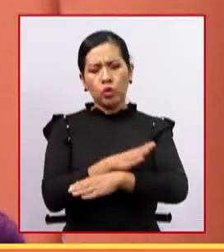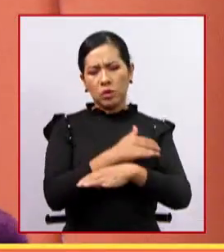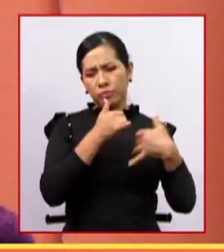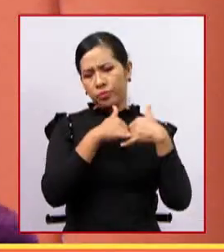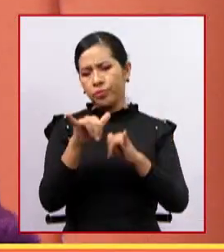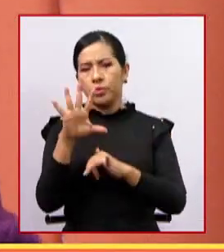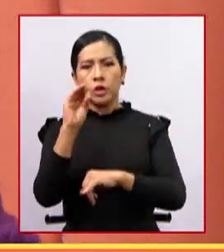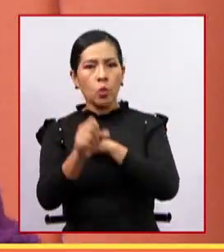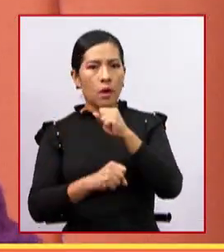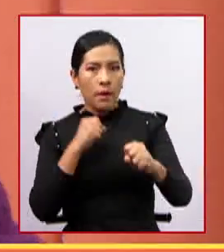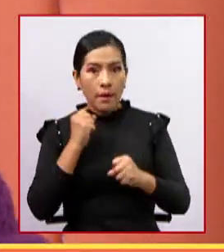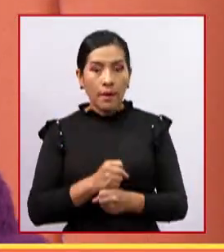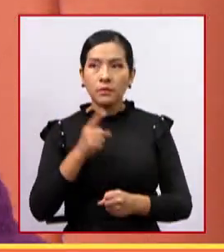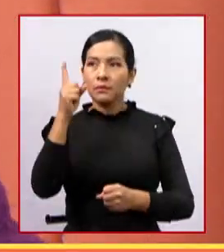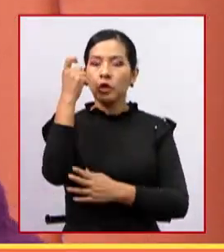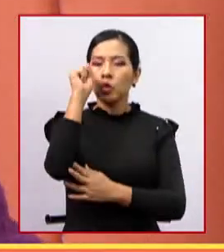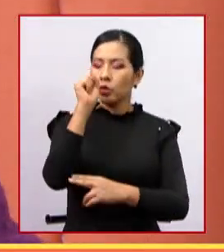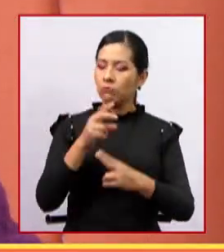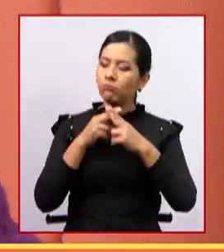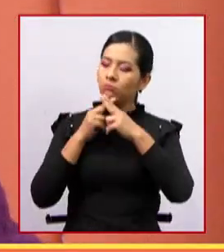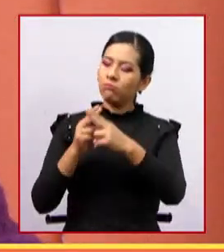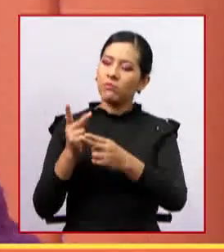porque realmente creo